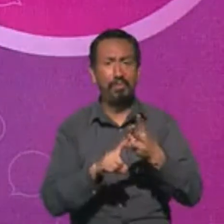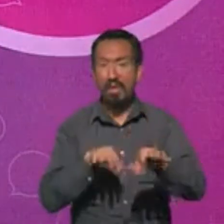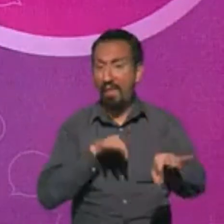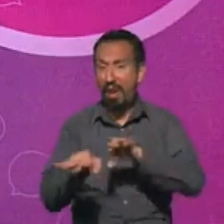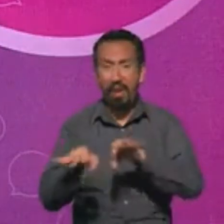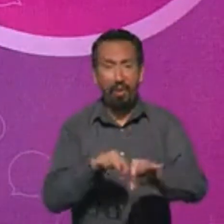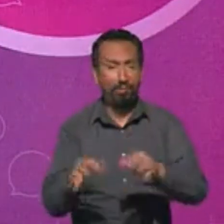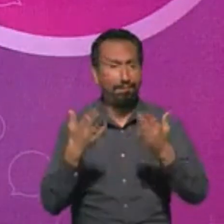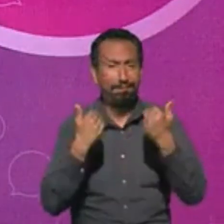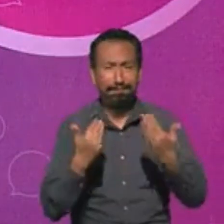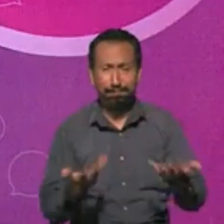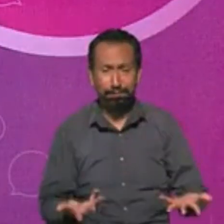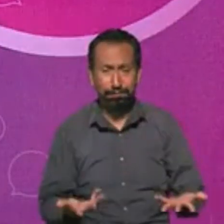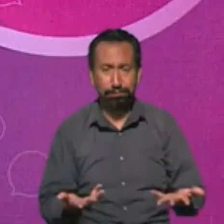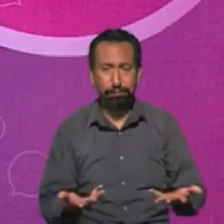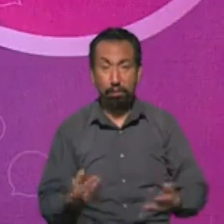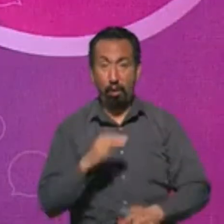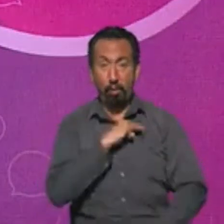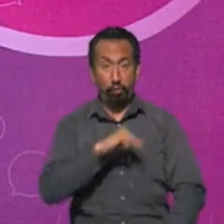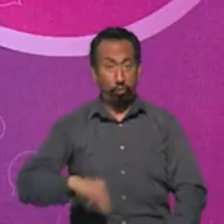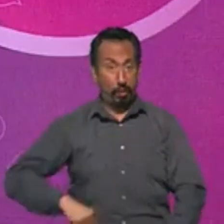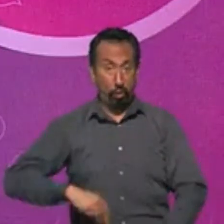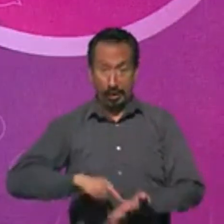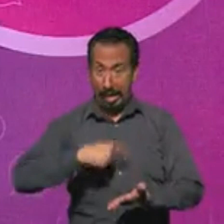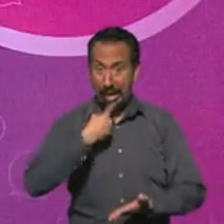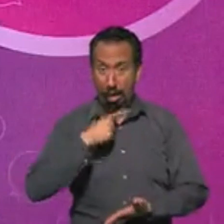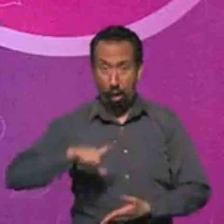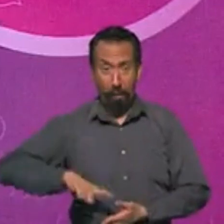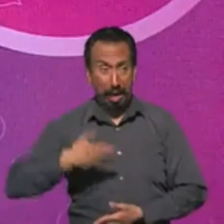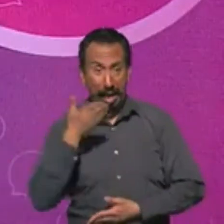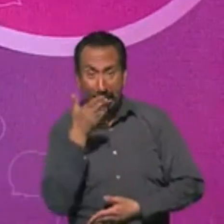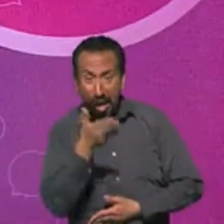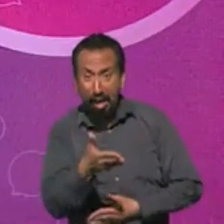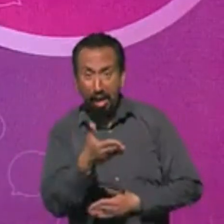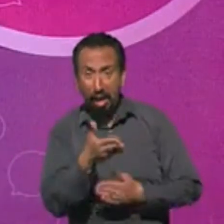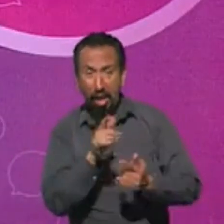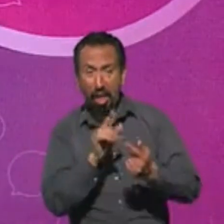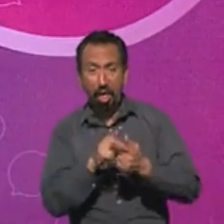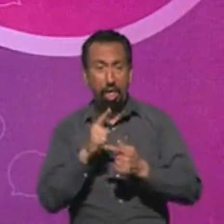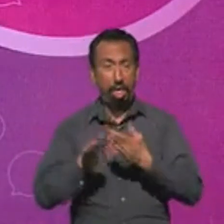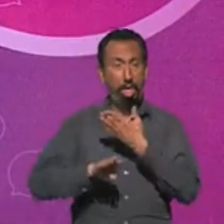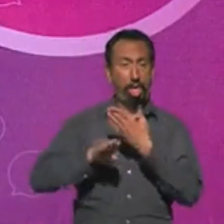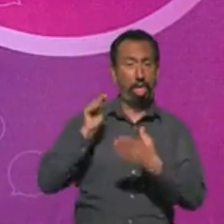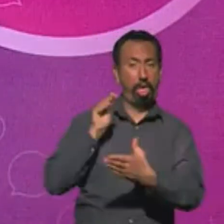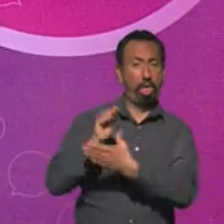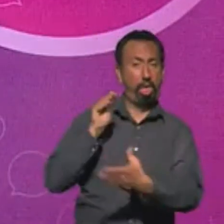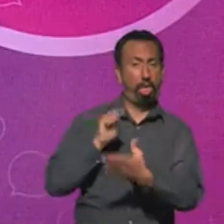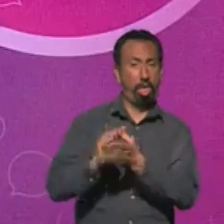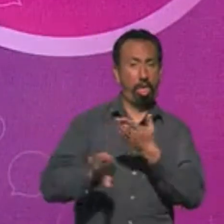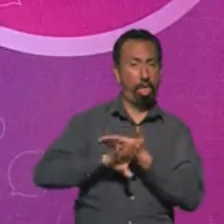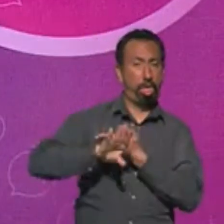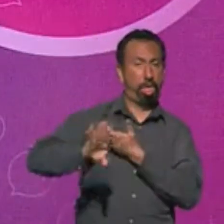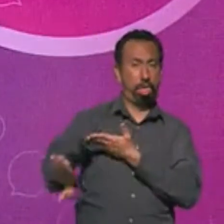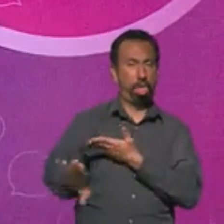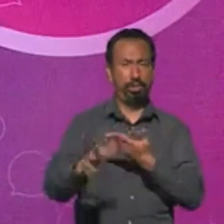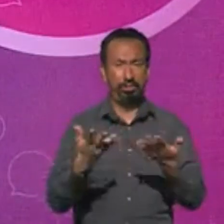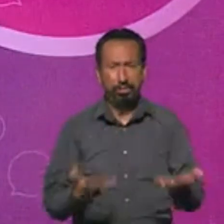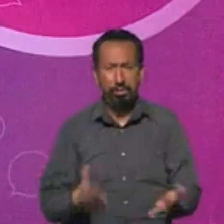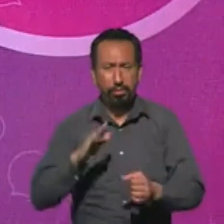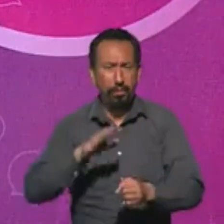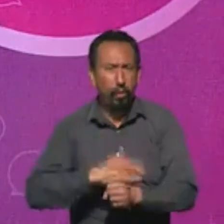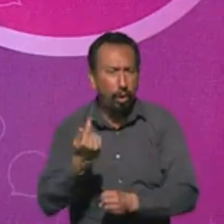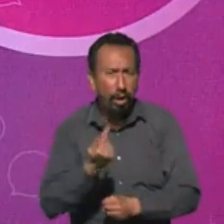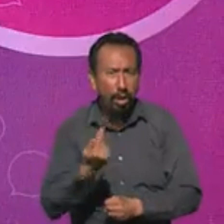oportunidades vivimos en un municipio con un gobierno lejano que no pone a su gente como prioridad cuando lo